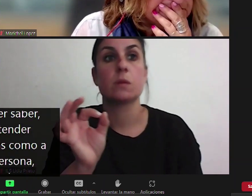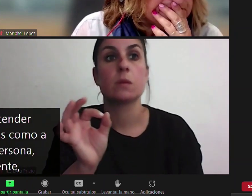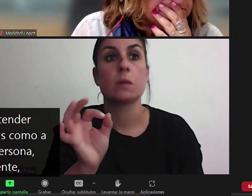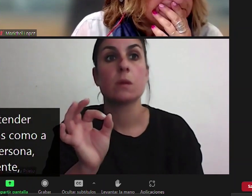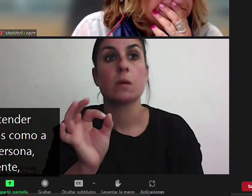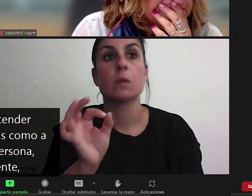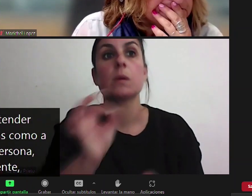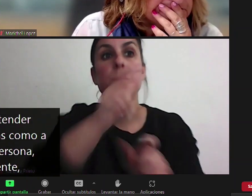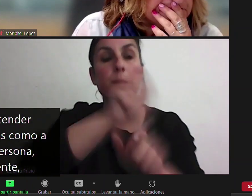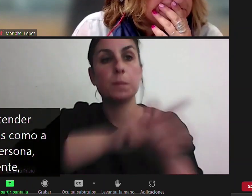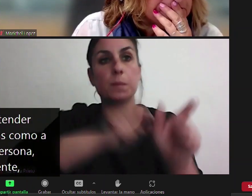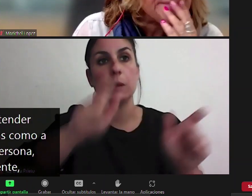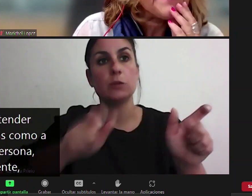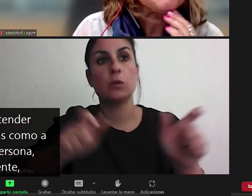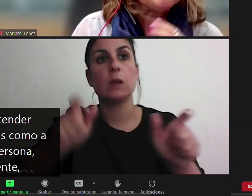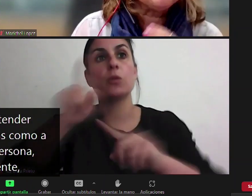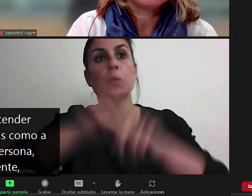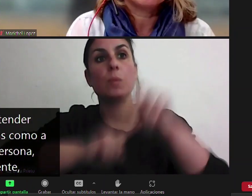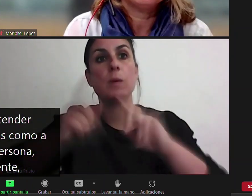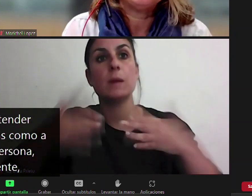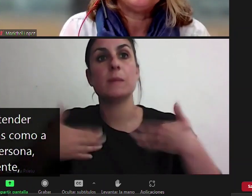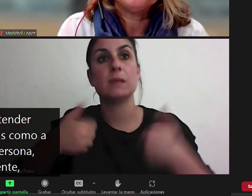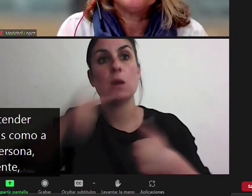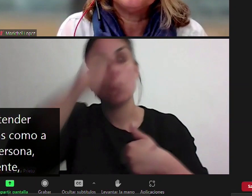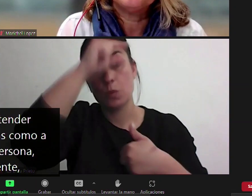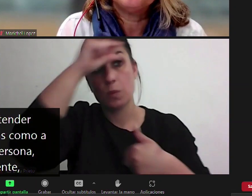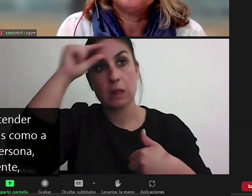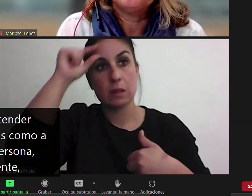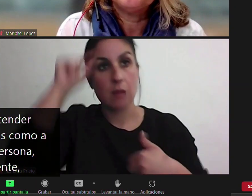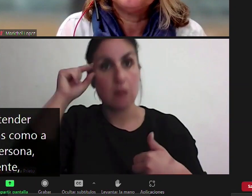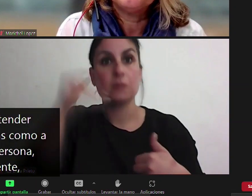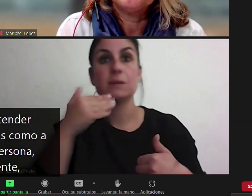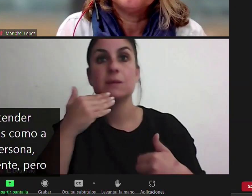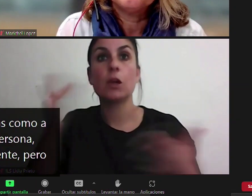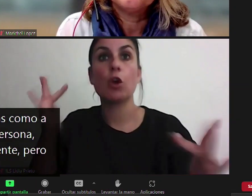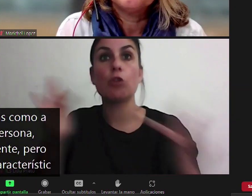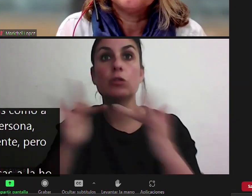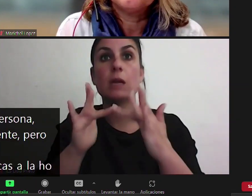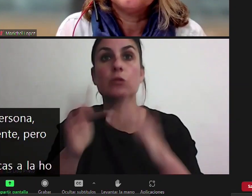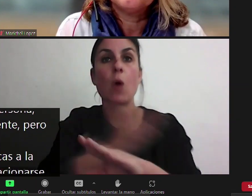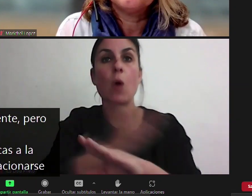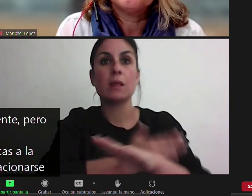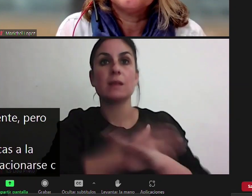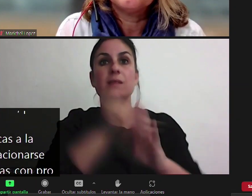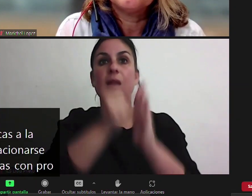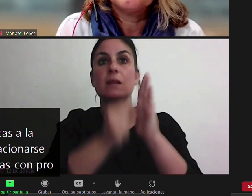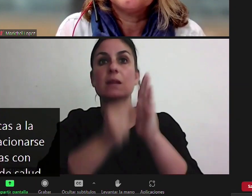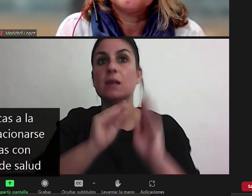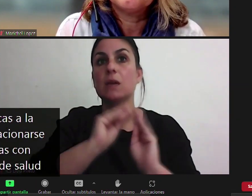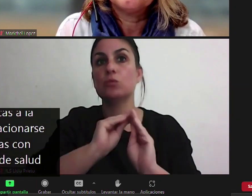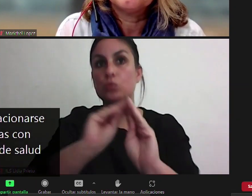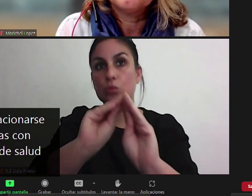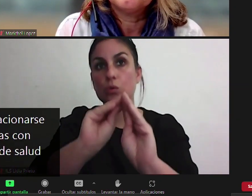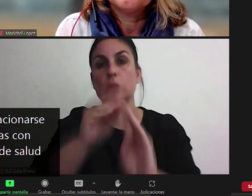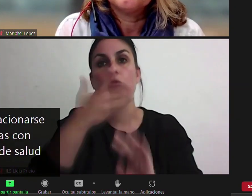con personas con problemas de salud mental en ciertos momentos que hay que conocer. Habíamos pensado hacer, para responder un poquito a lo que se